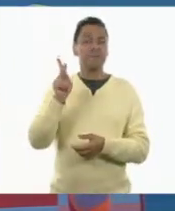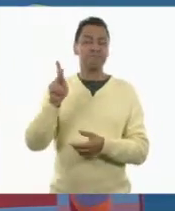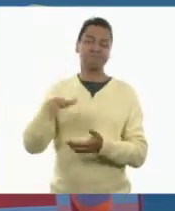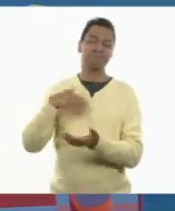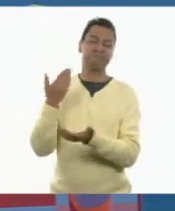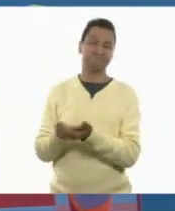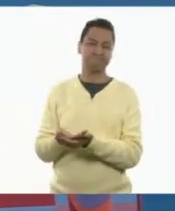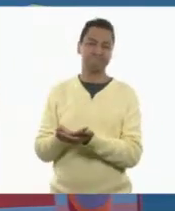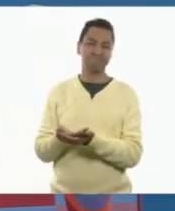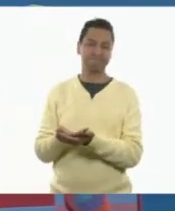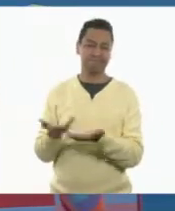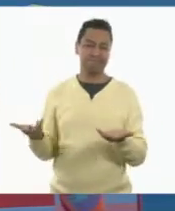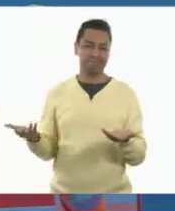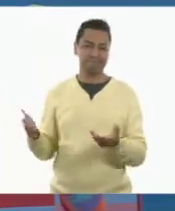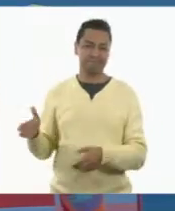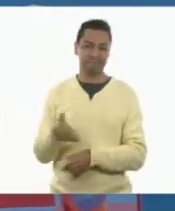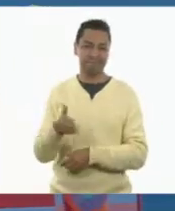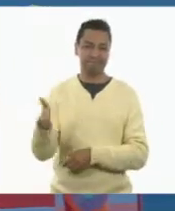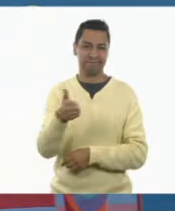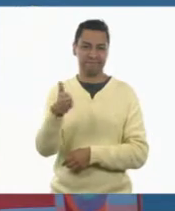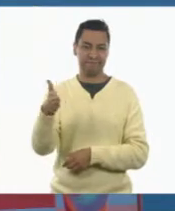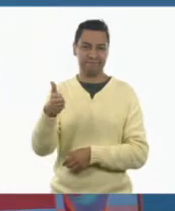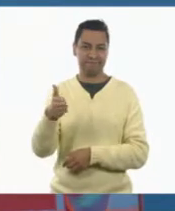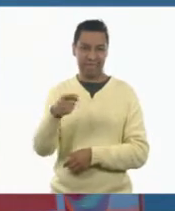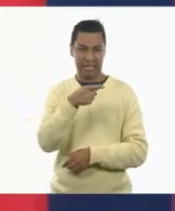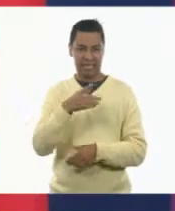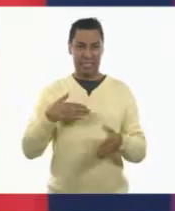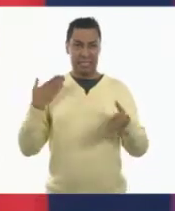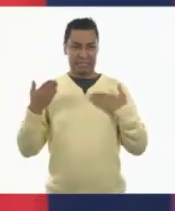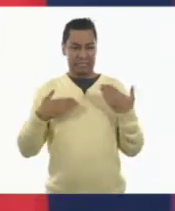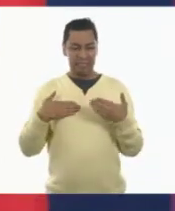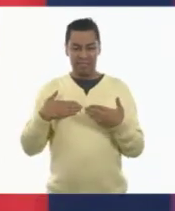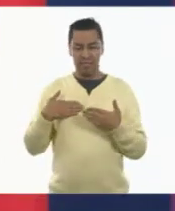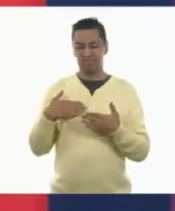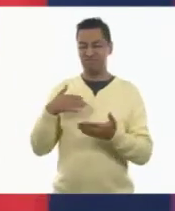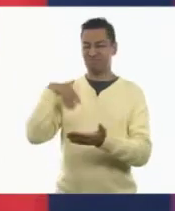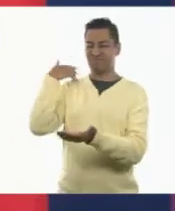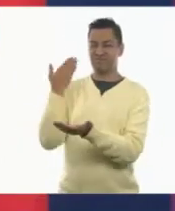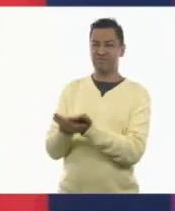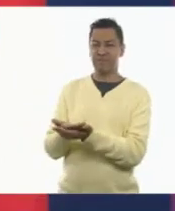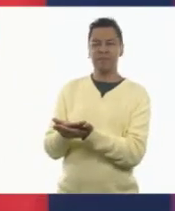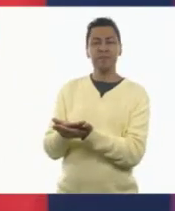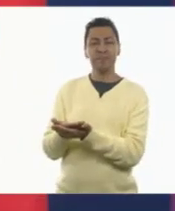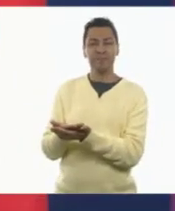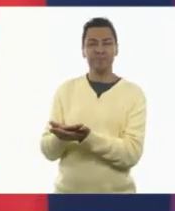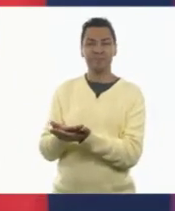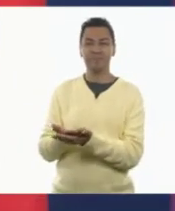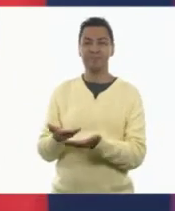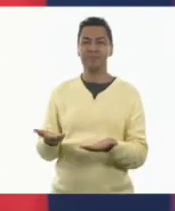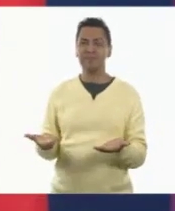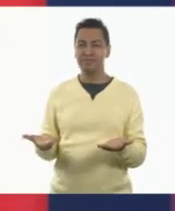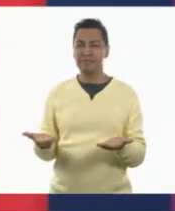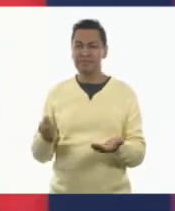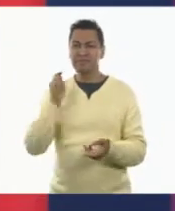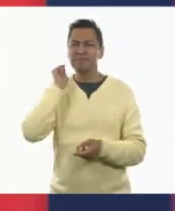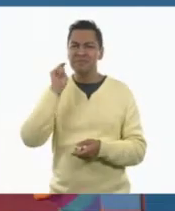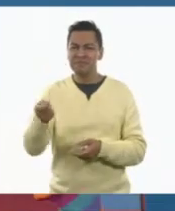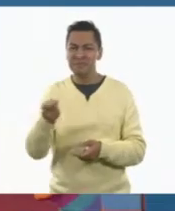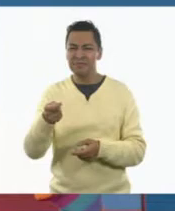cayó. ¡Cayó! Dijo gozoso el pescador. Y se leyó. Esta es